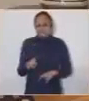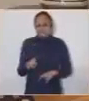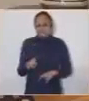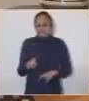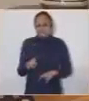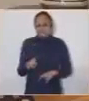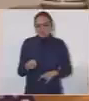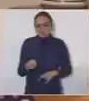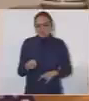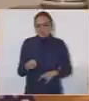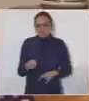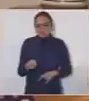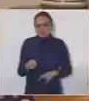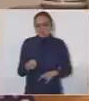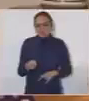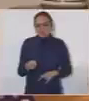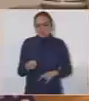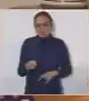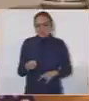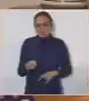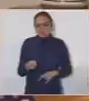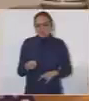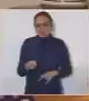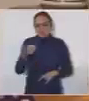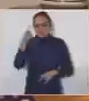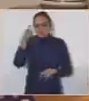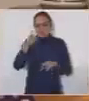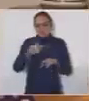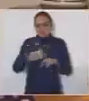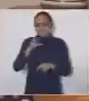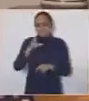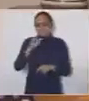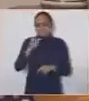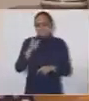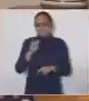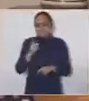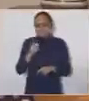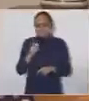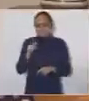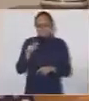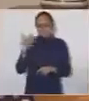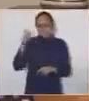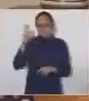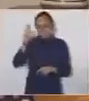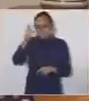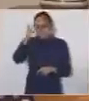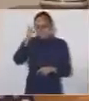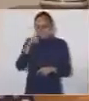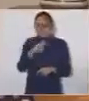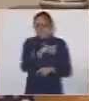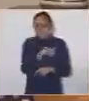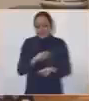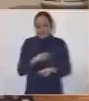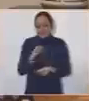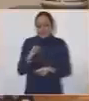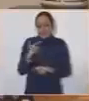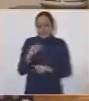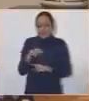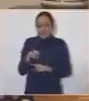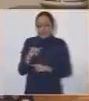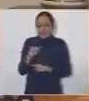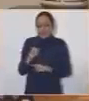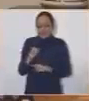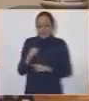el director de CECIT de ese tiempo, el hijo de Ignacio Mier, Velasco, ¿verdad? Ignacio Mier